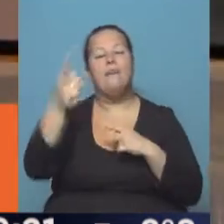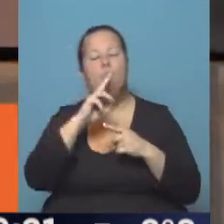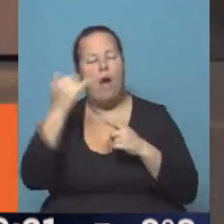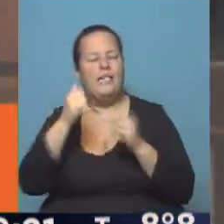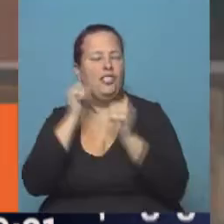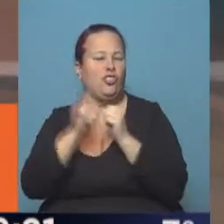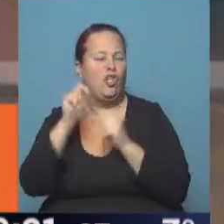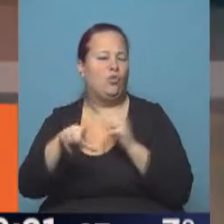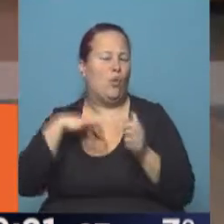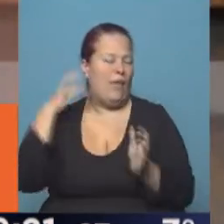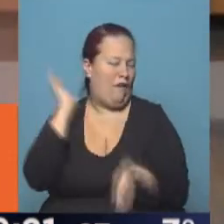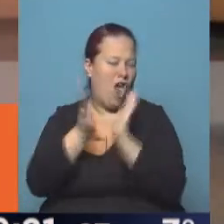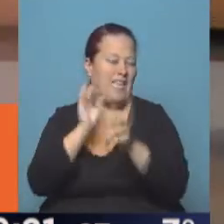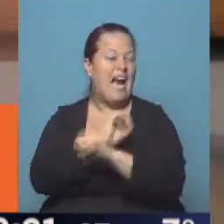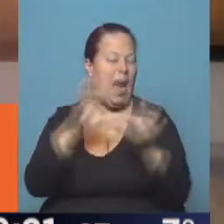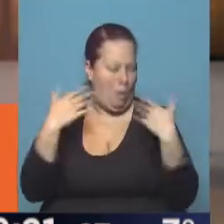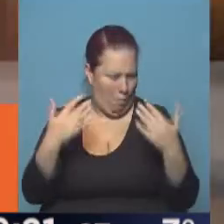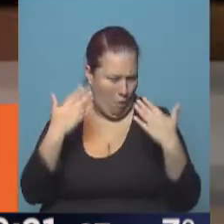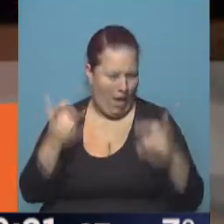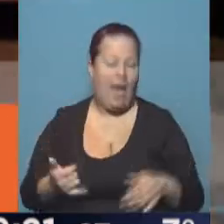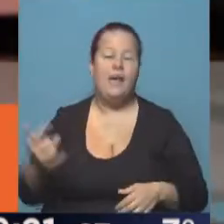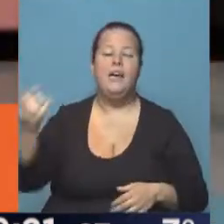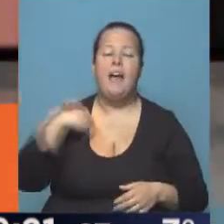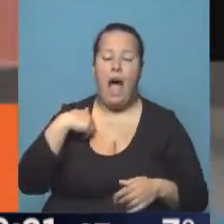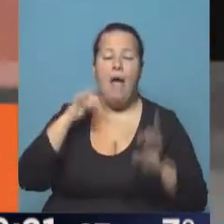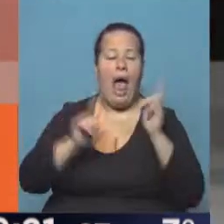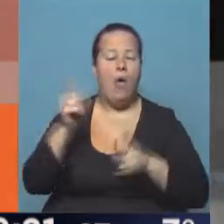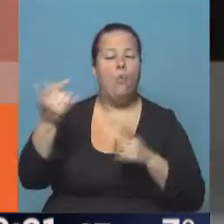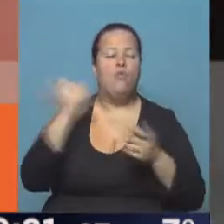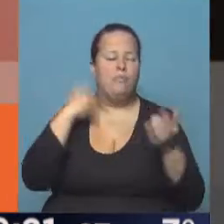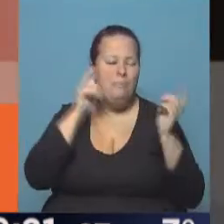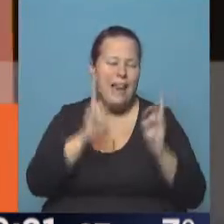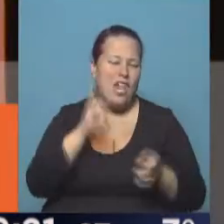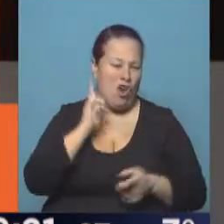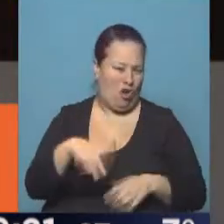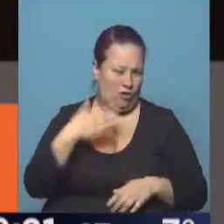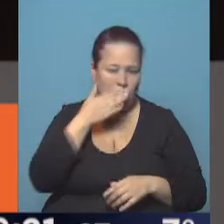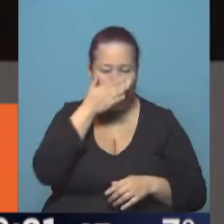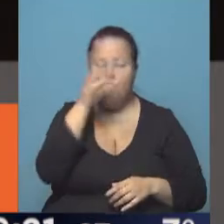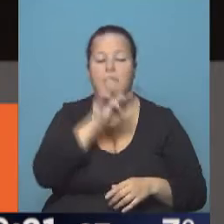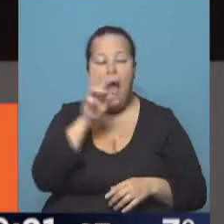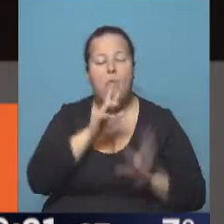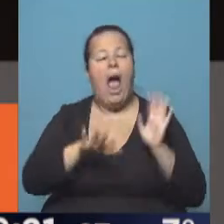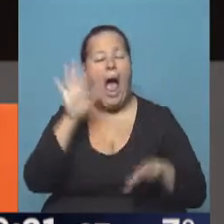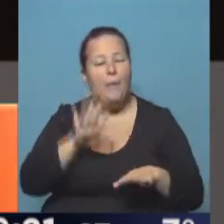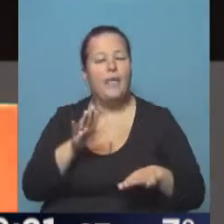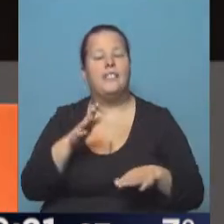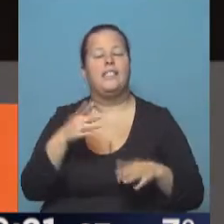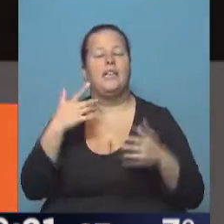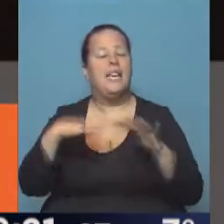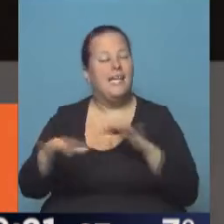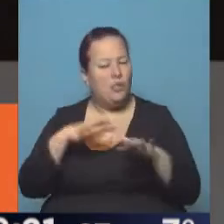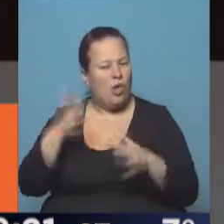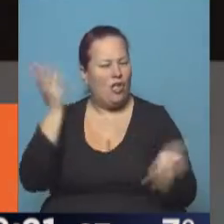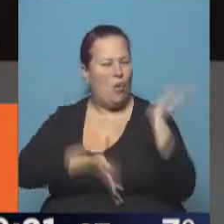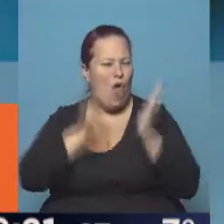una historia de violencia gravísima. A mí me llegan casos de alto riesgo, donde la mujer muchas veces atravesó situaciones